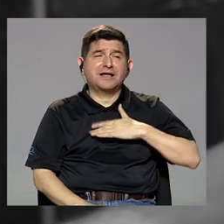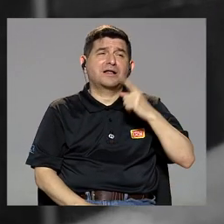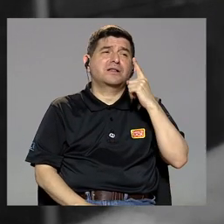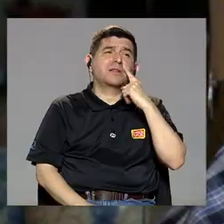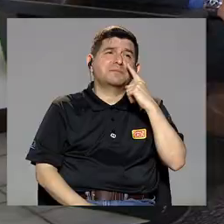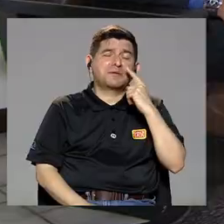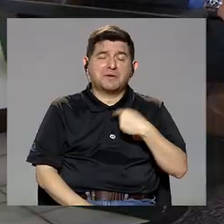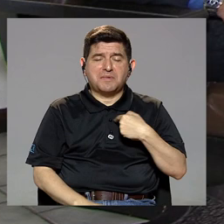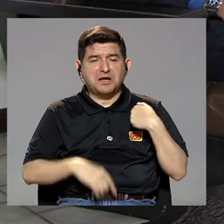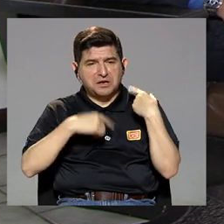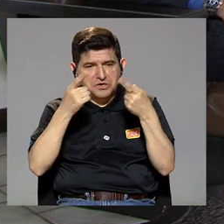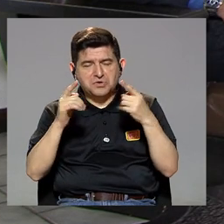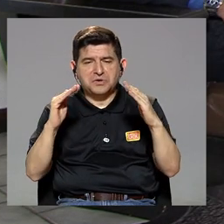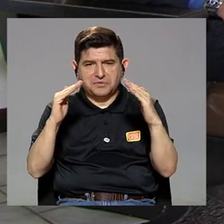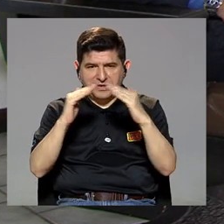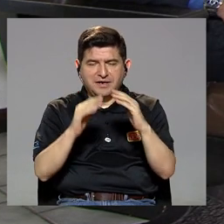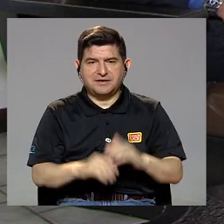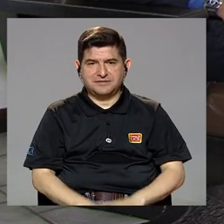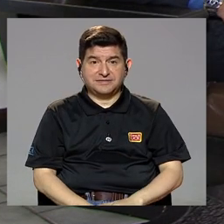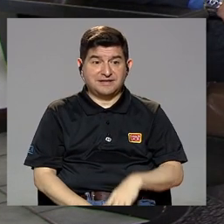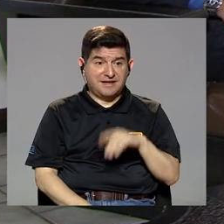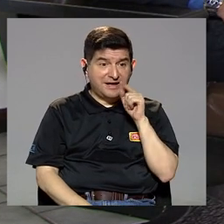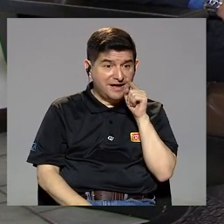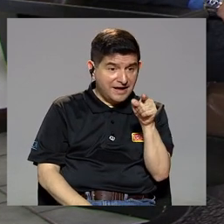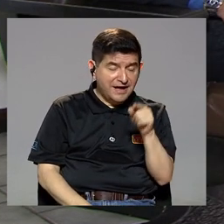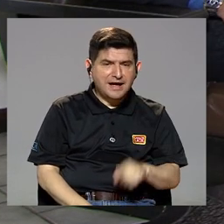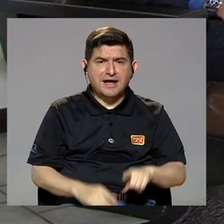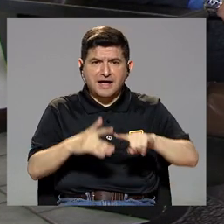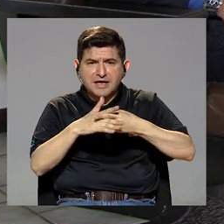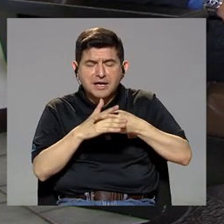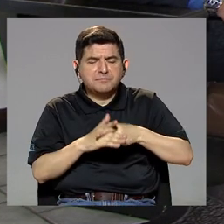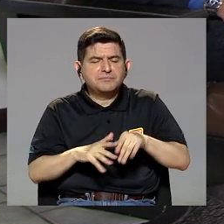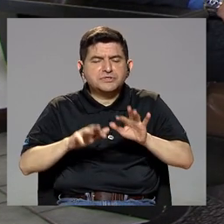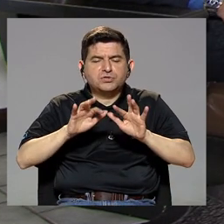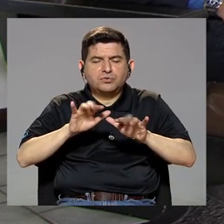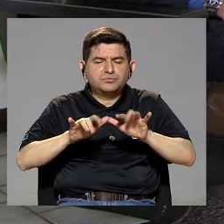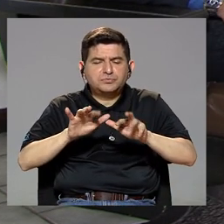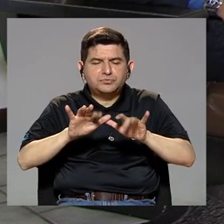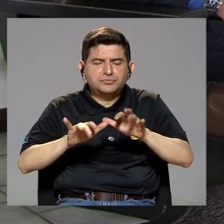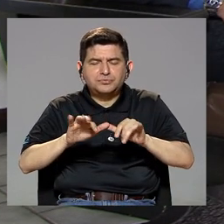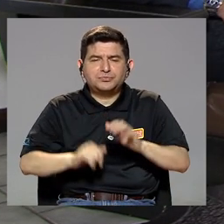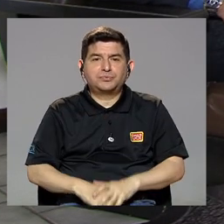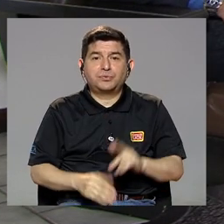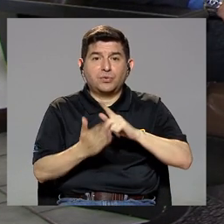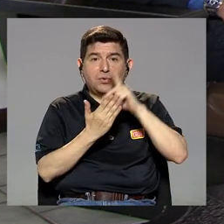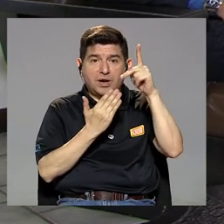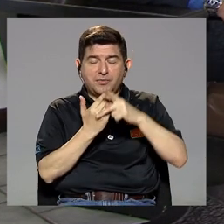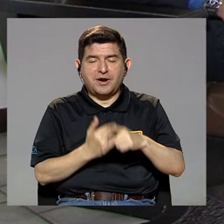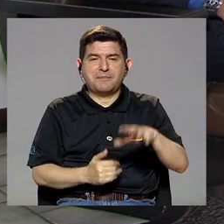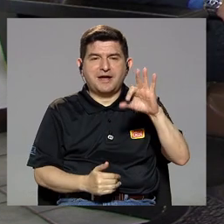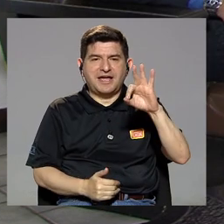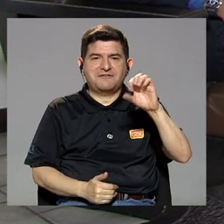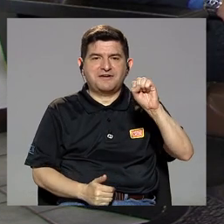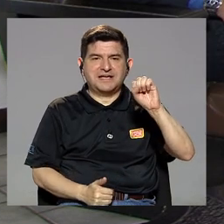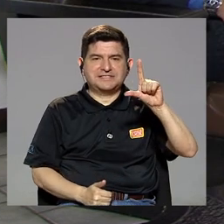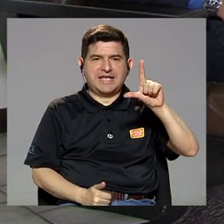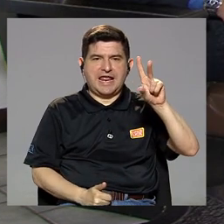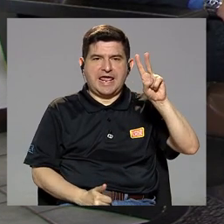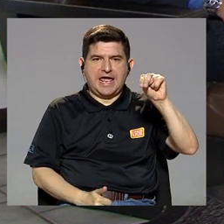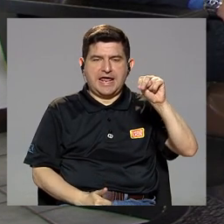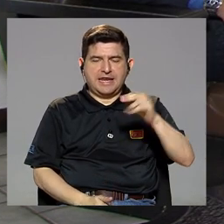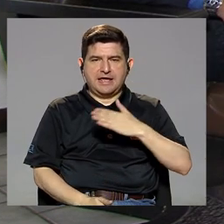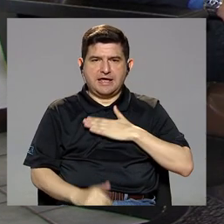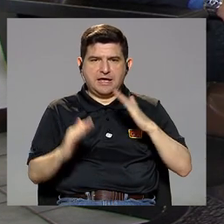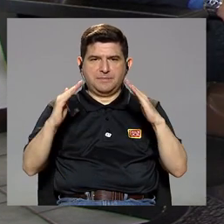la llevé a casa ahí empezó a escribir el programa del frente sandinista y nivelaciones una ley en mi